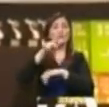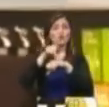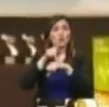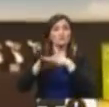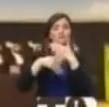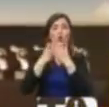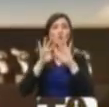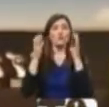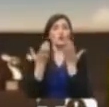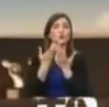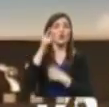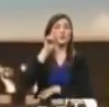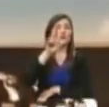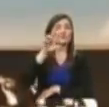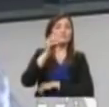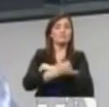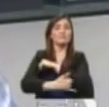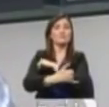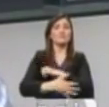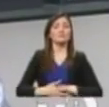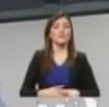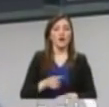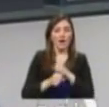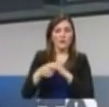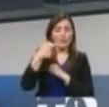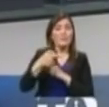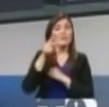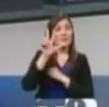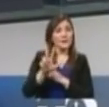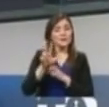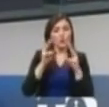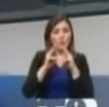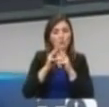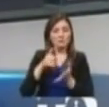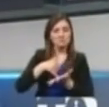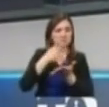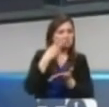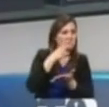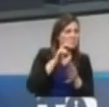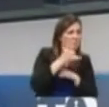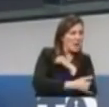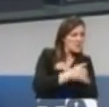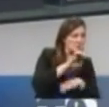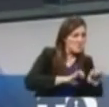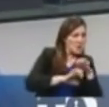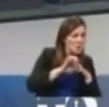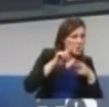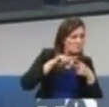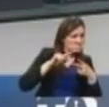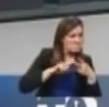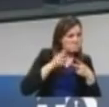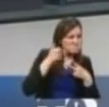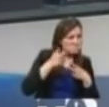agua presente en 130 países. Que cada 3 años realiza un congreso y premia 2 aspectos importantes,